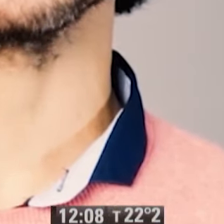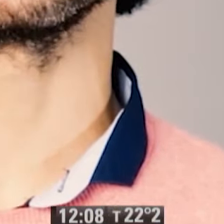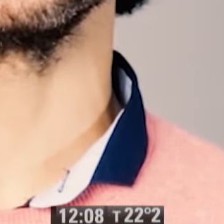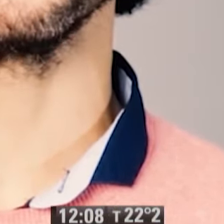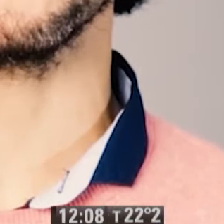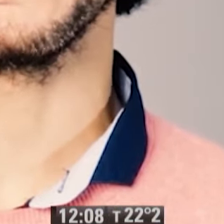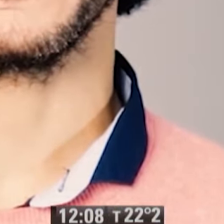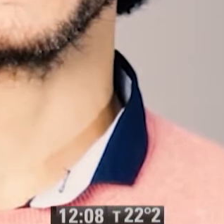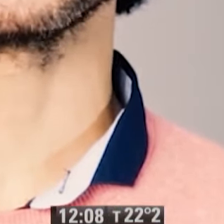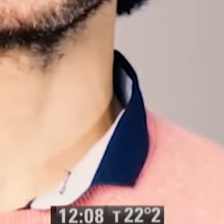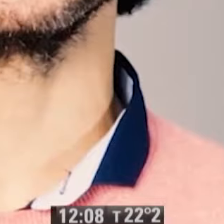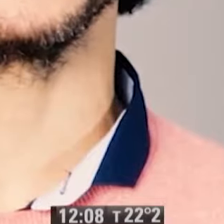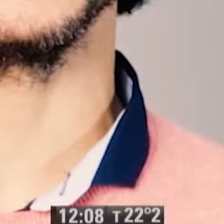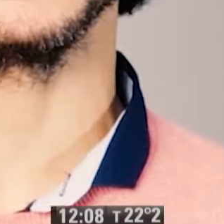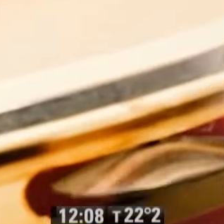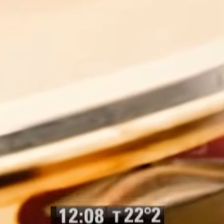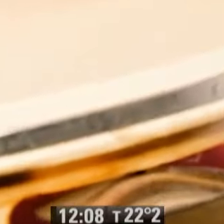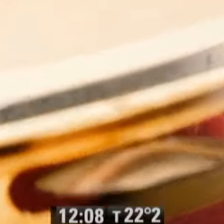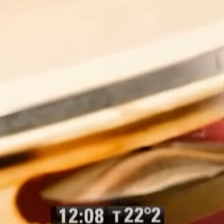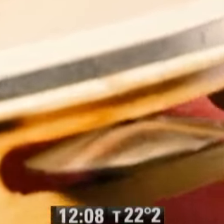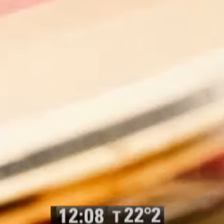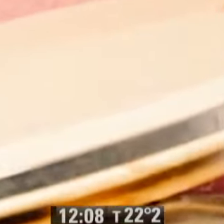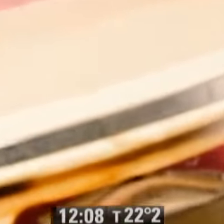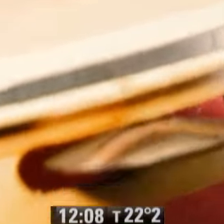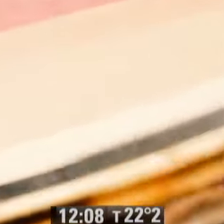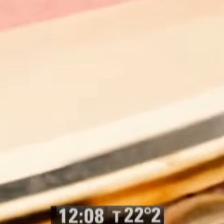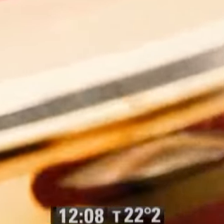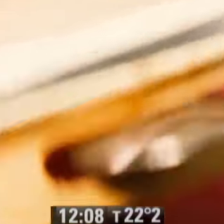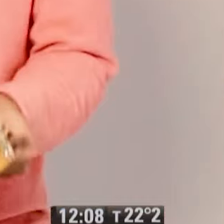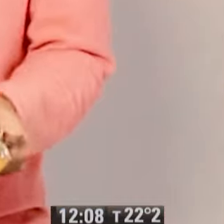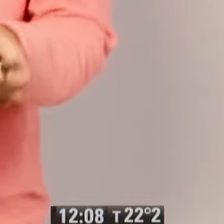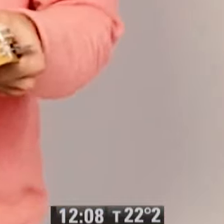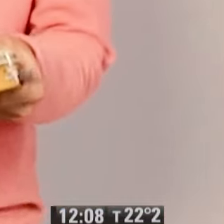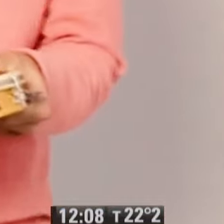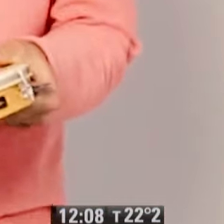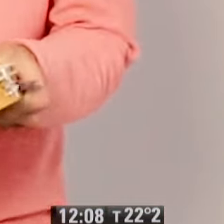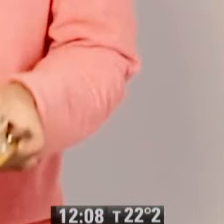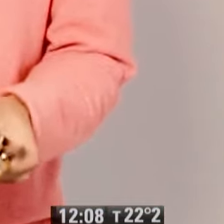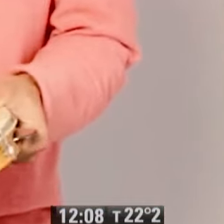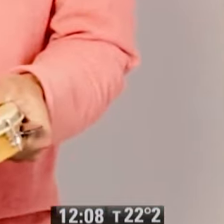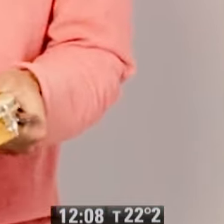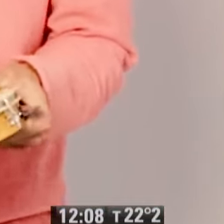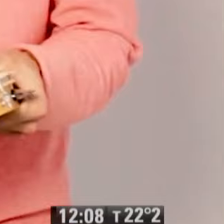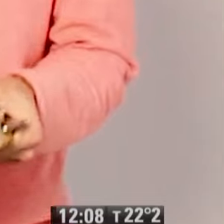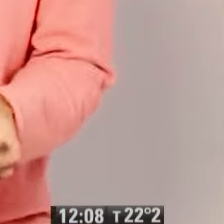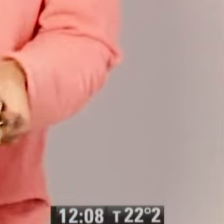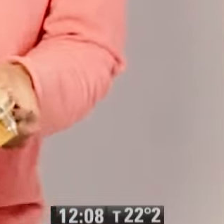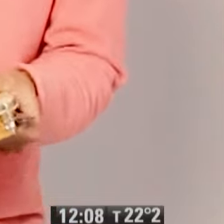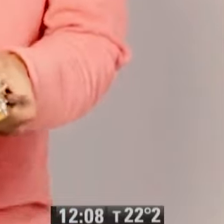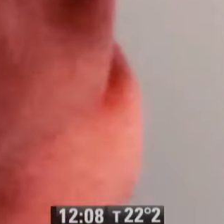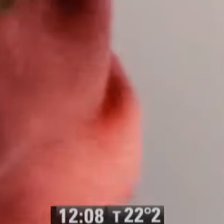capirua, a suo, a sué. Leio, leio, leio, u capi, a